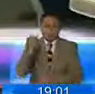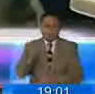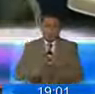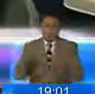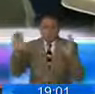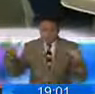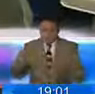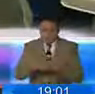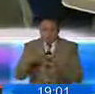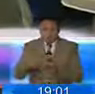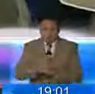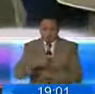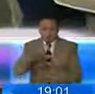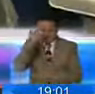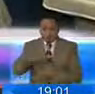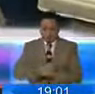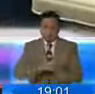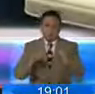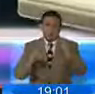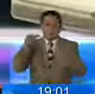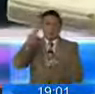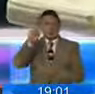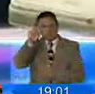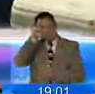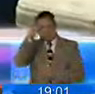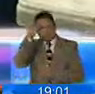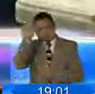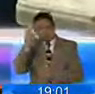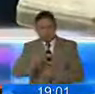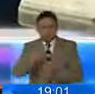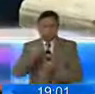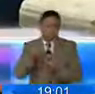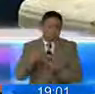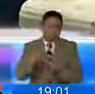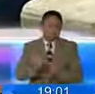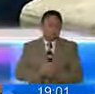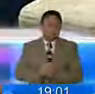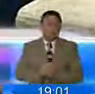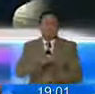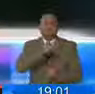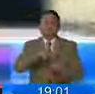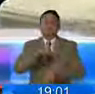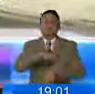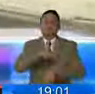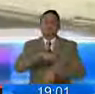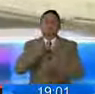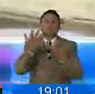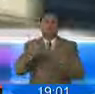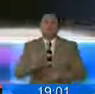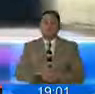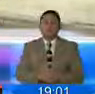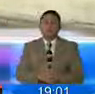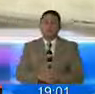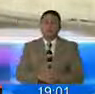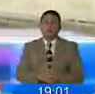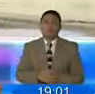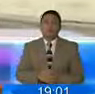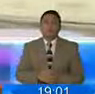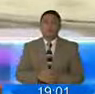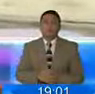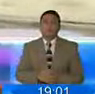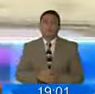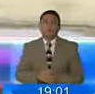la variación, si existe o no una diferencia de resultados electorales. ¿Más o menos hasta qué hora se prevé que se culmine con el 100% de las actas